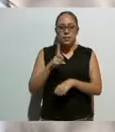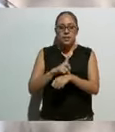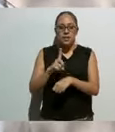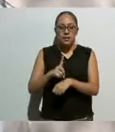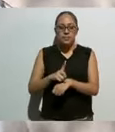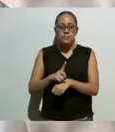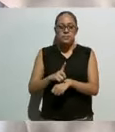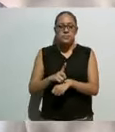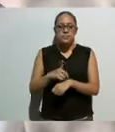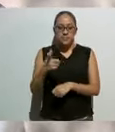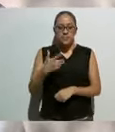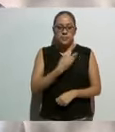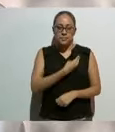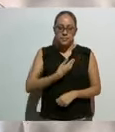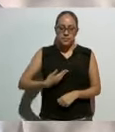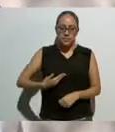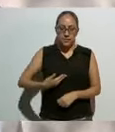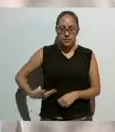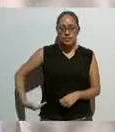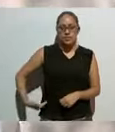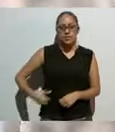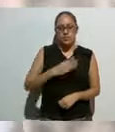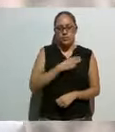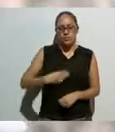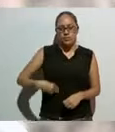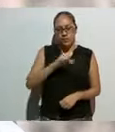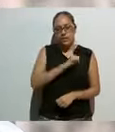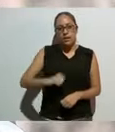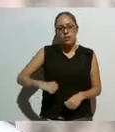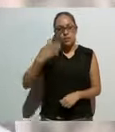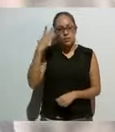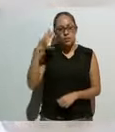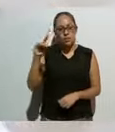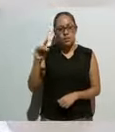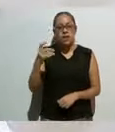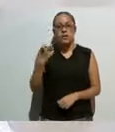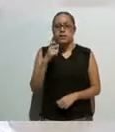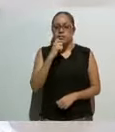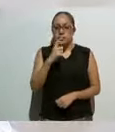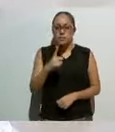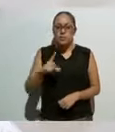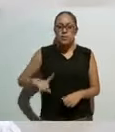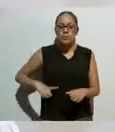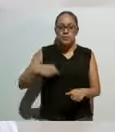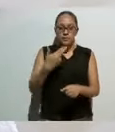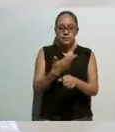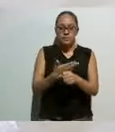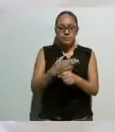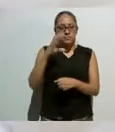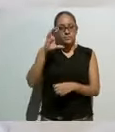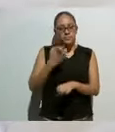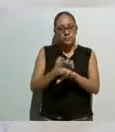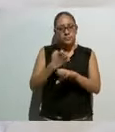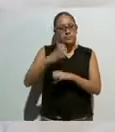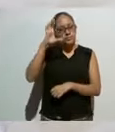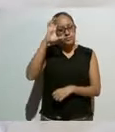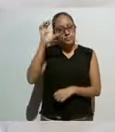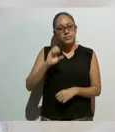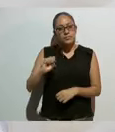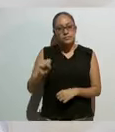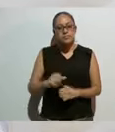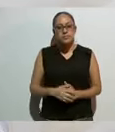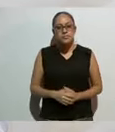el presidente municipal de Cuernavaca y el gobernador de Morelos,